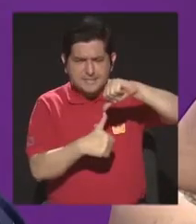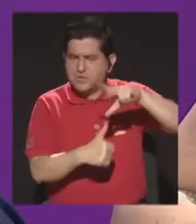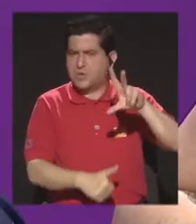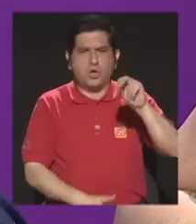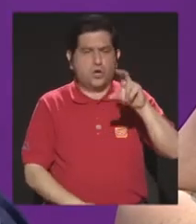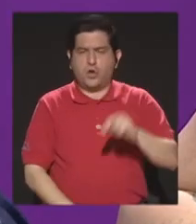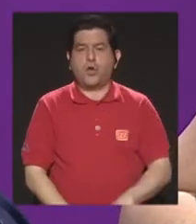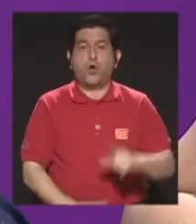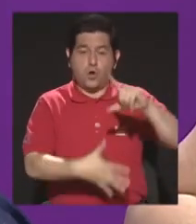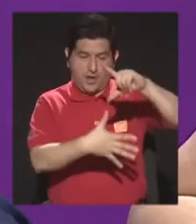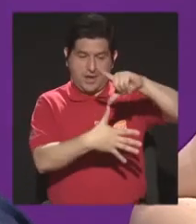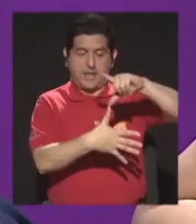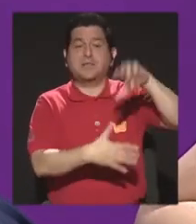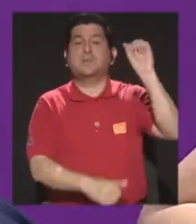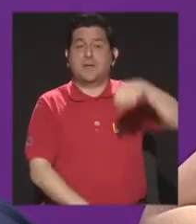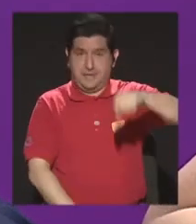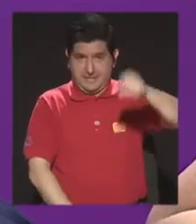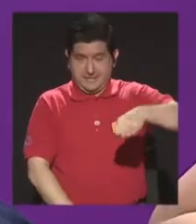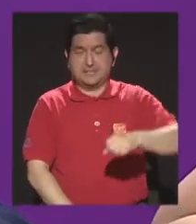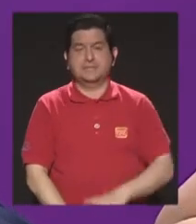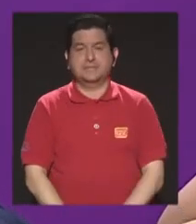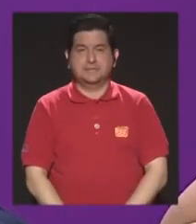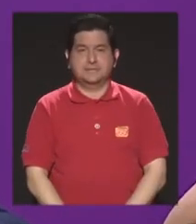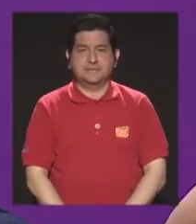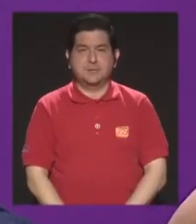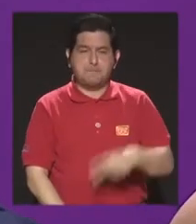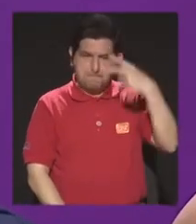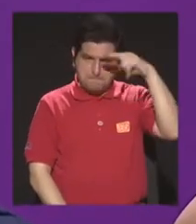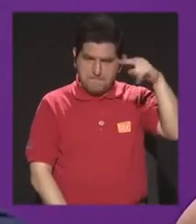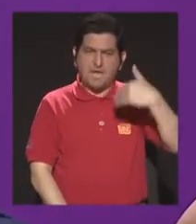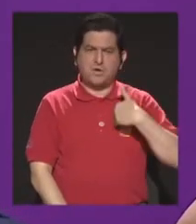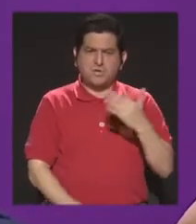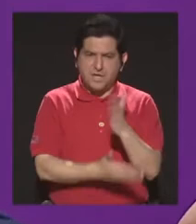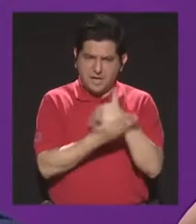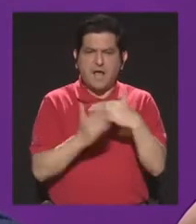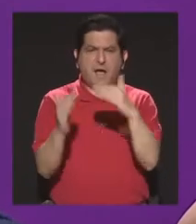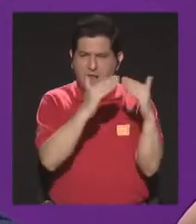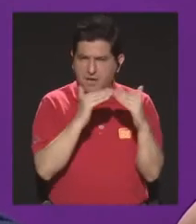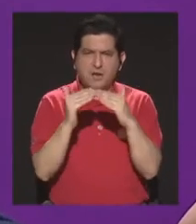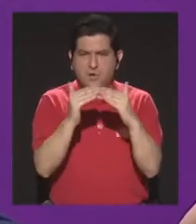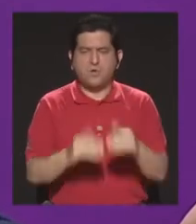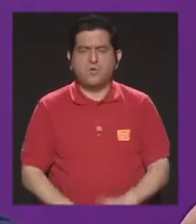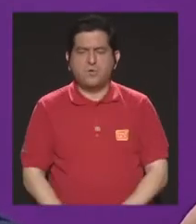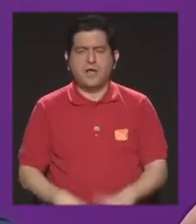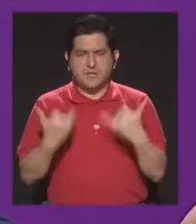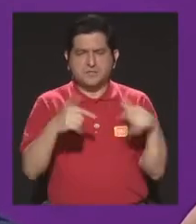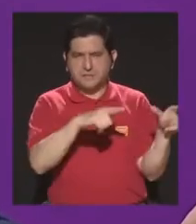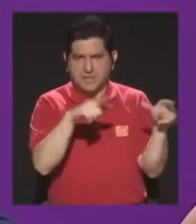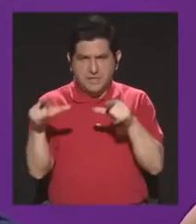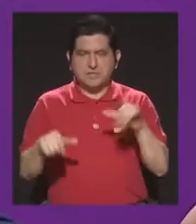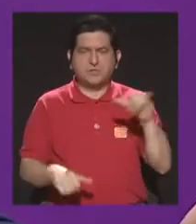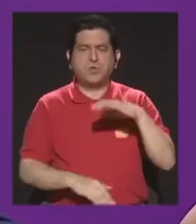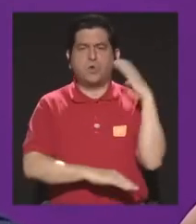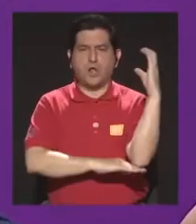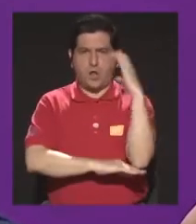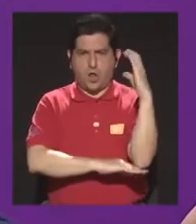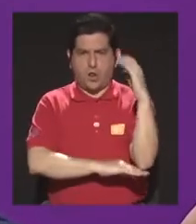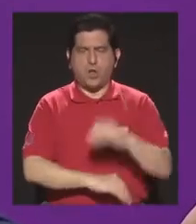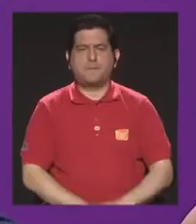no, en Latinoamérica sí. Centroamérica sí. Latinoamérica. México tiene, ciertas ciudades de México tienen la plataforma disponible. Igual que en Colombia.